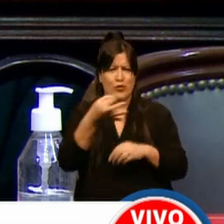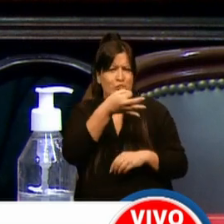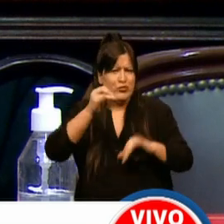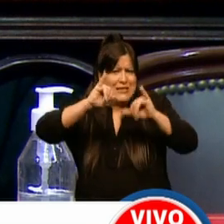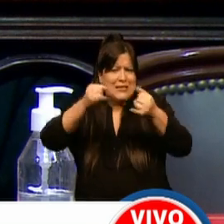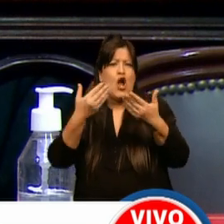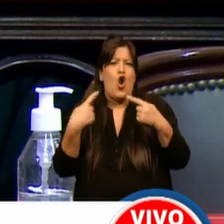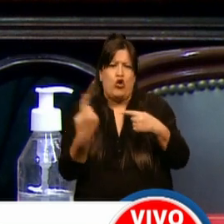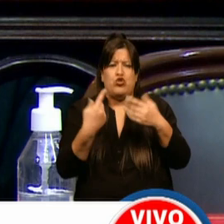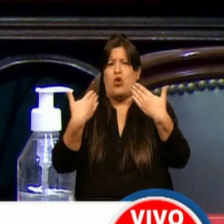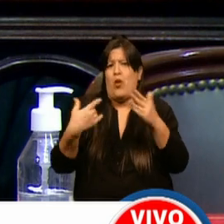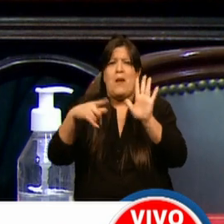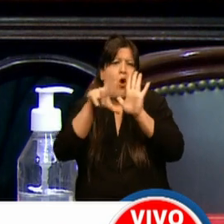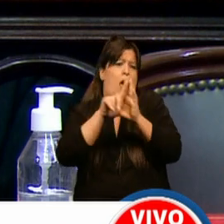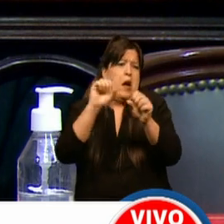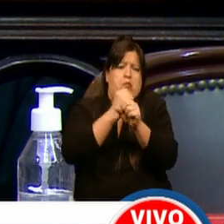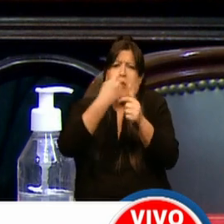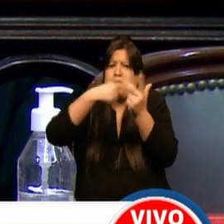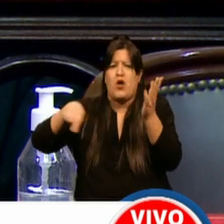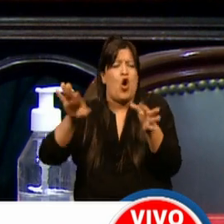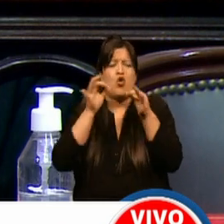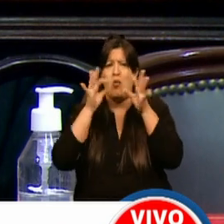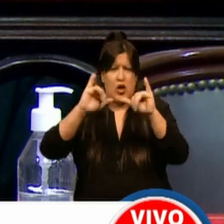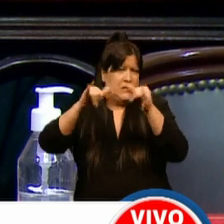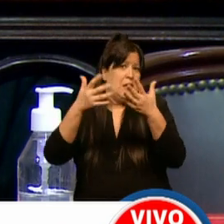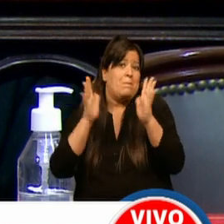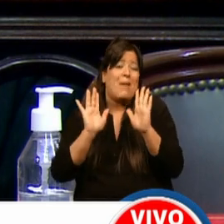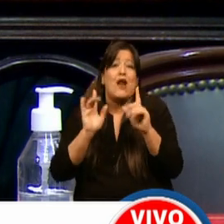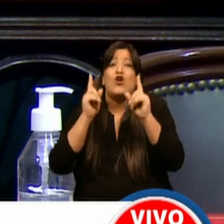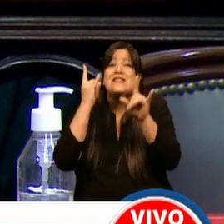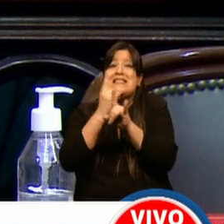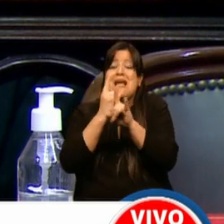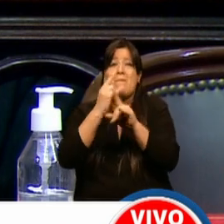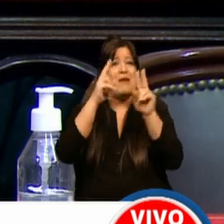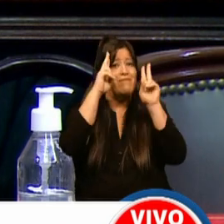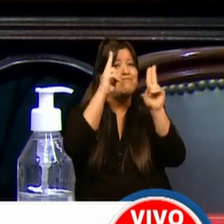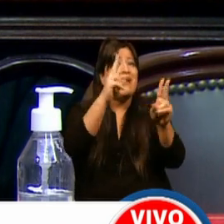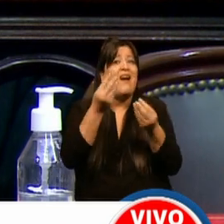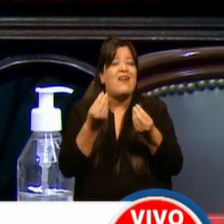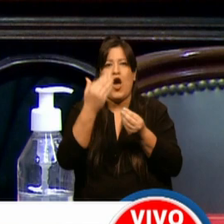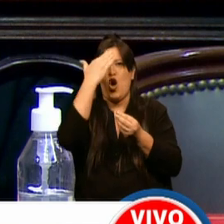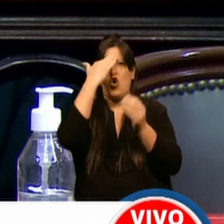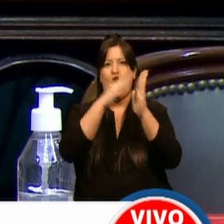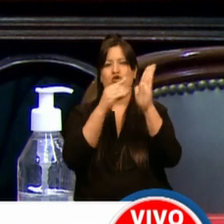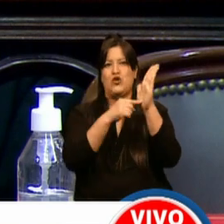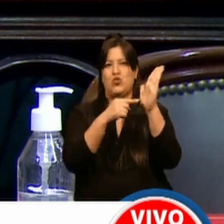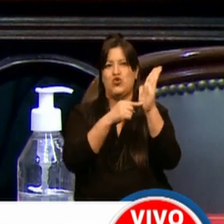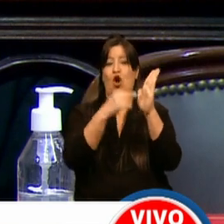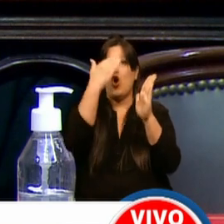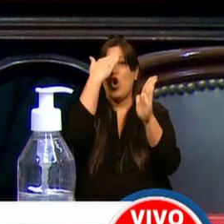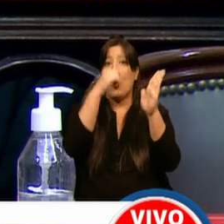podemos legislar todo lo que queremos pero siempre en el marco de la constitución la constitución